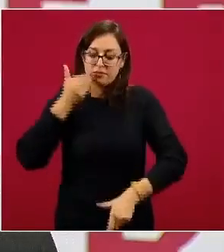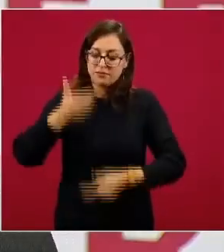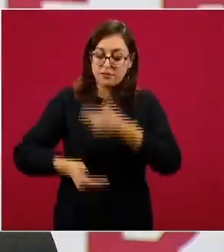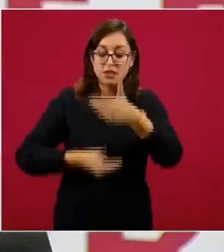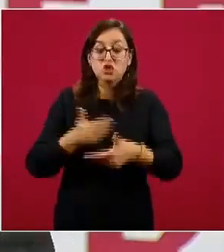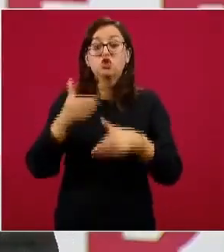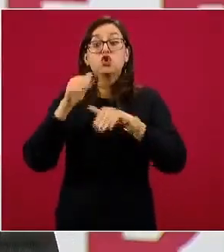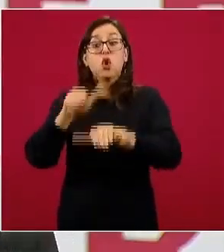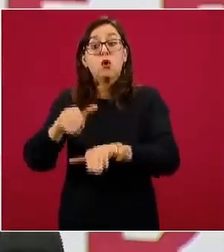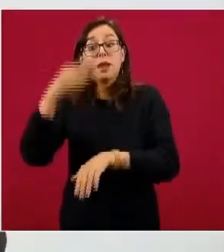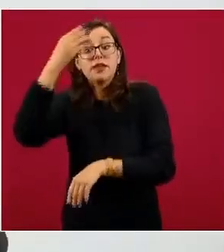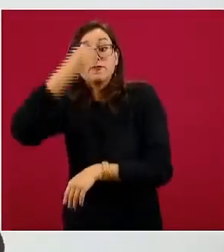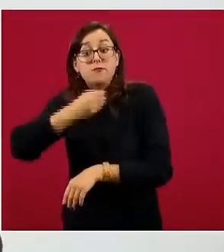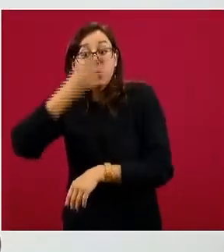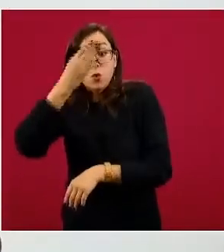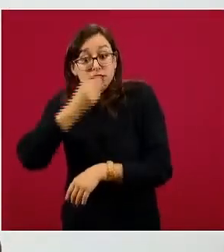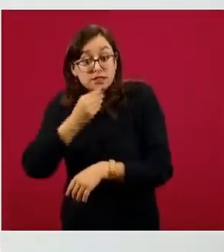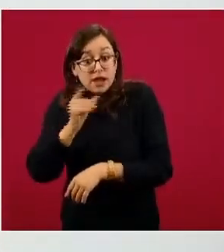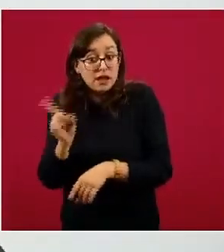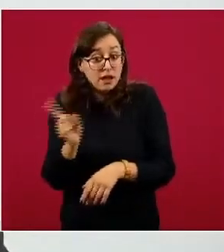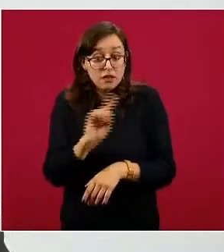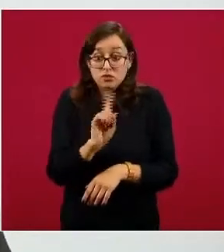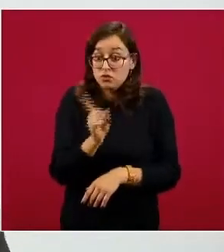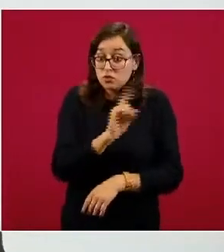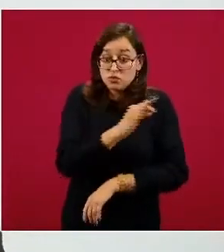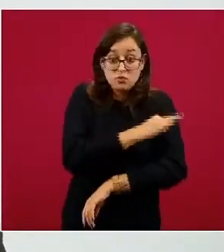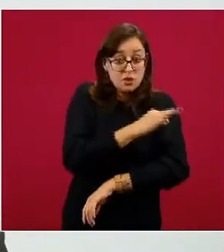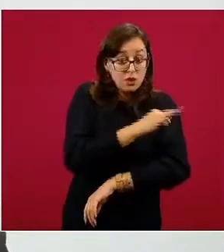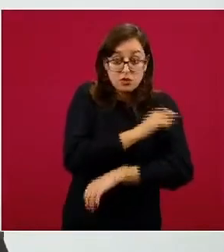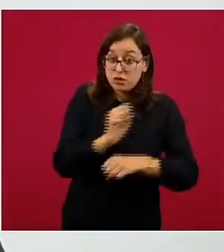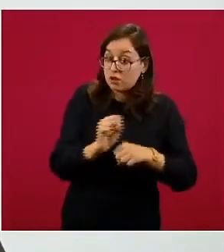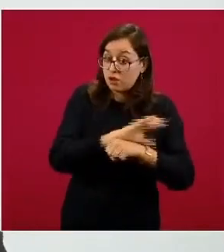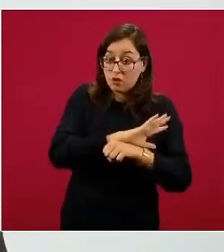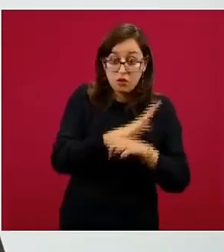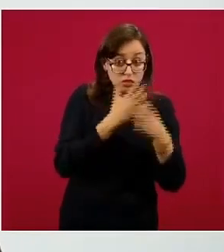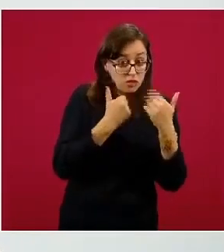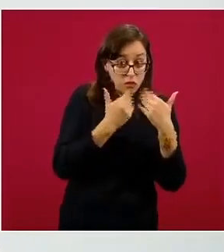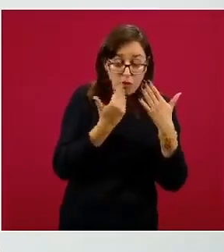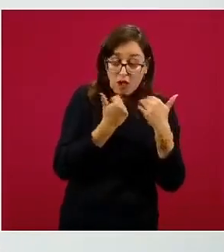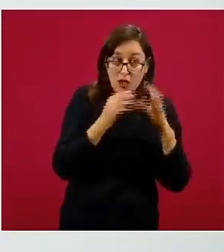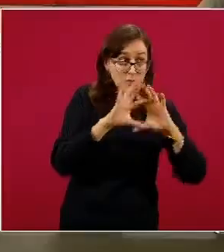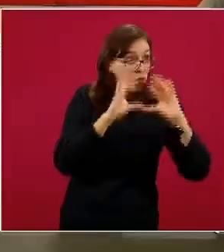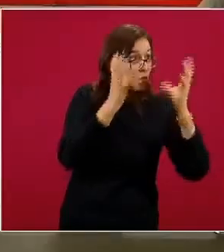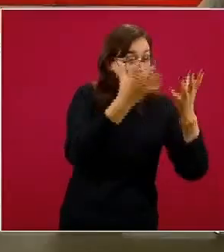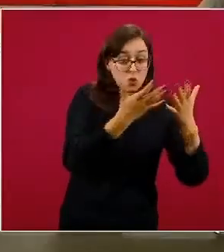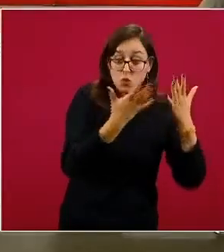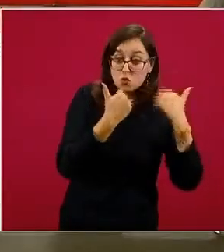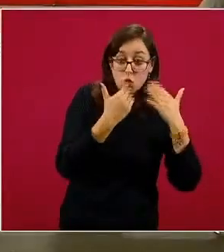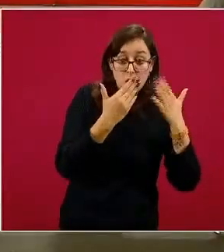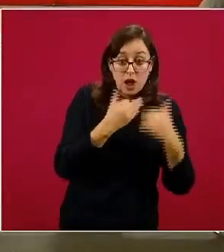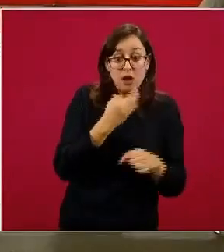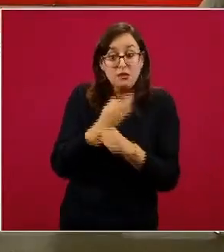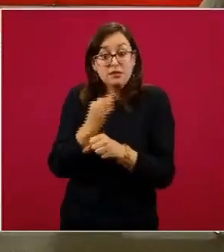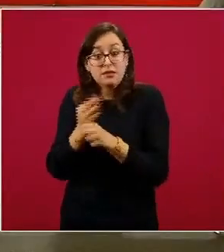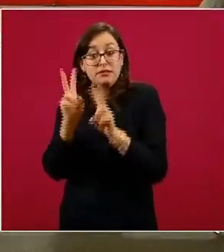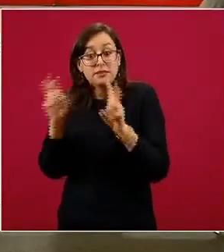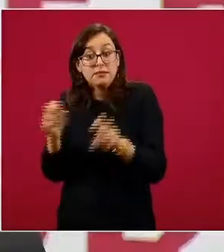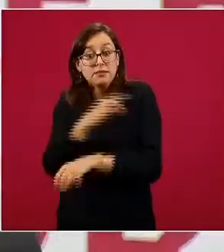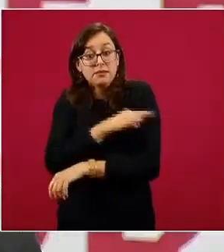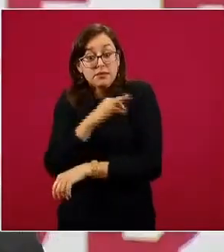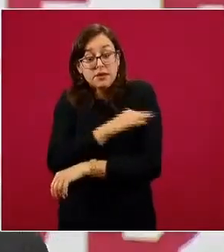influenza. No confundirse con la vacuna COVID. Todavía no existe en el mundo entero ninguna vacuna COVID. Estoy hablando de la vacuna contra